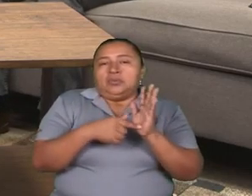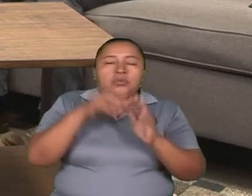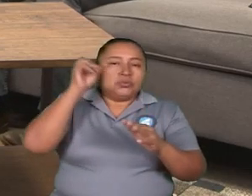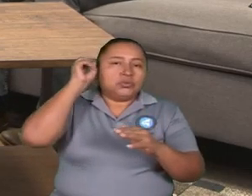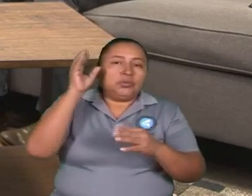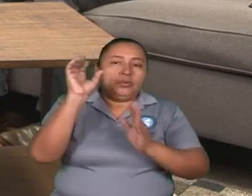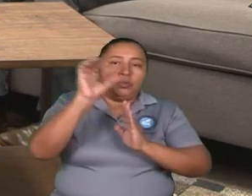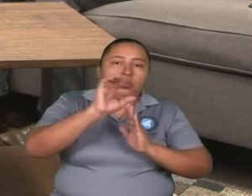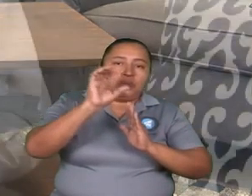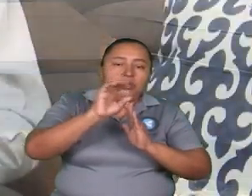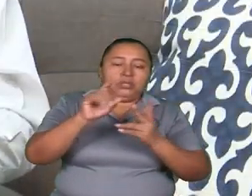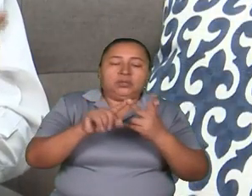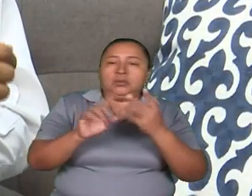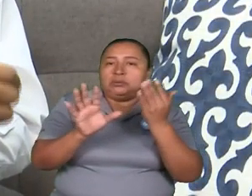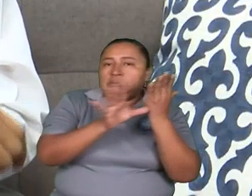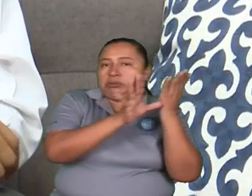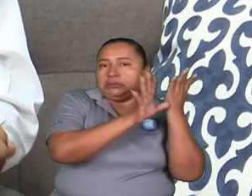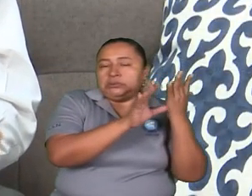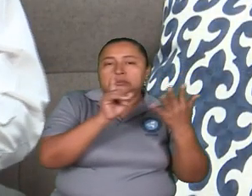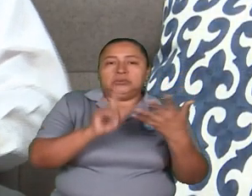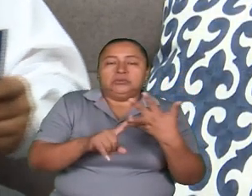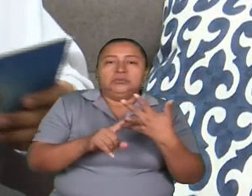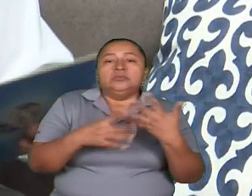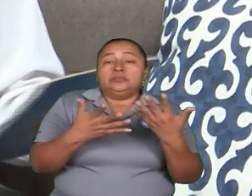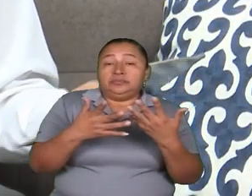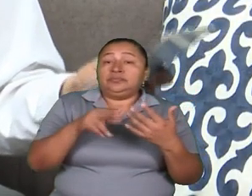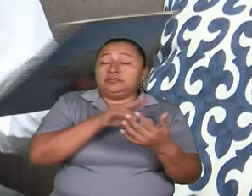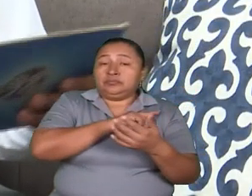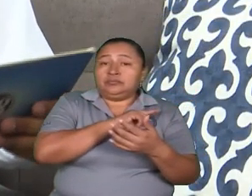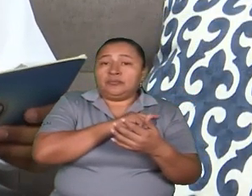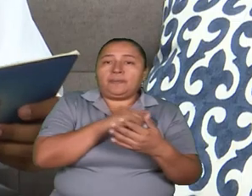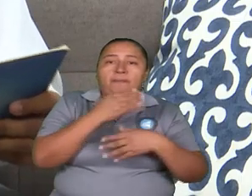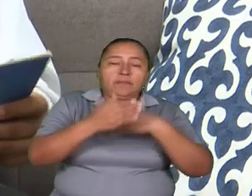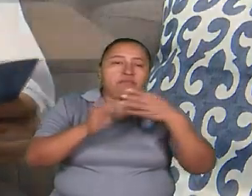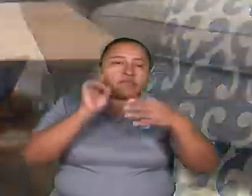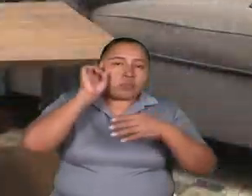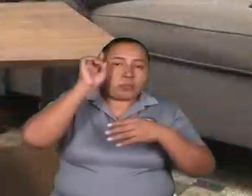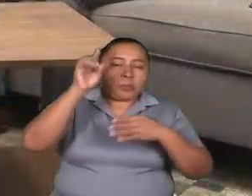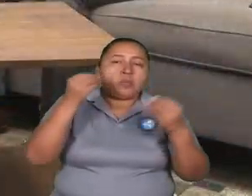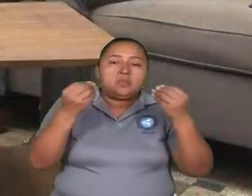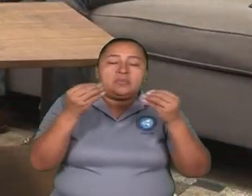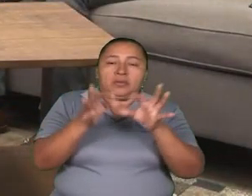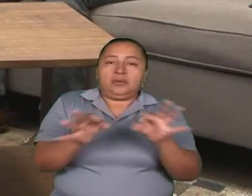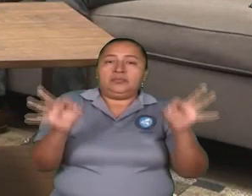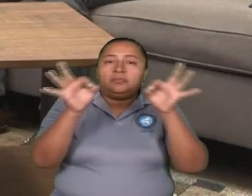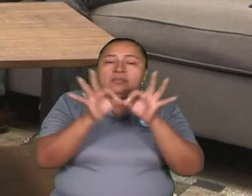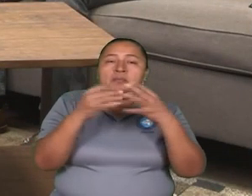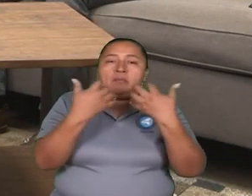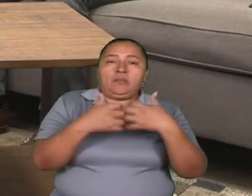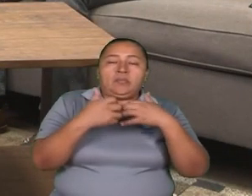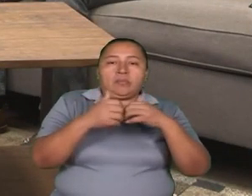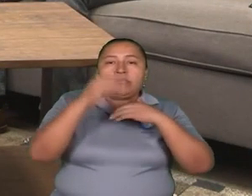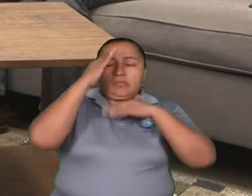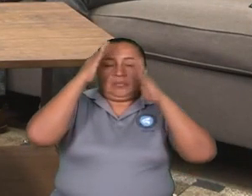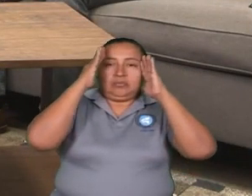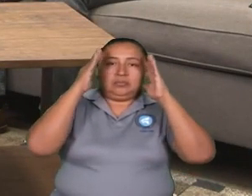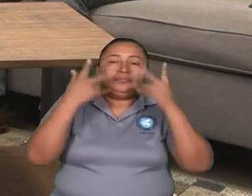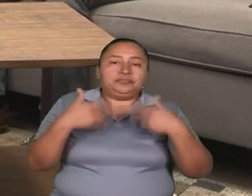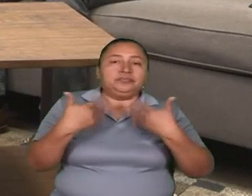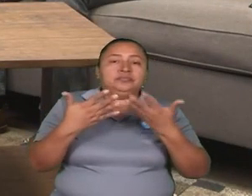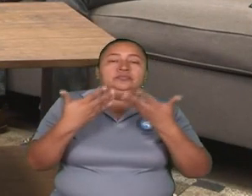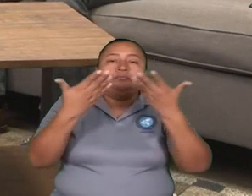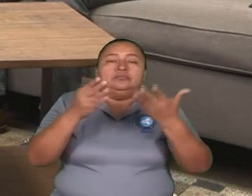lógica. Y muy importante también eso que usted plantea, porque ahí se visibiliza el trabajo articulado del Instituto Nicaragüense de